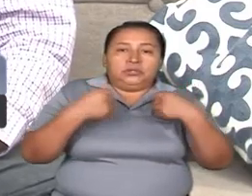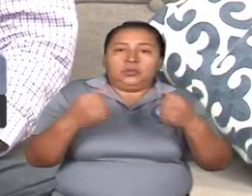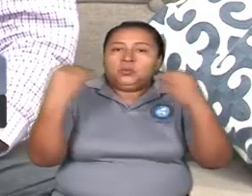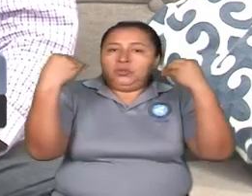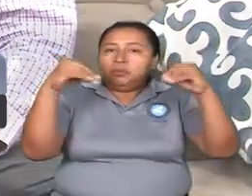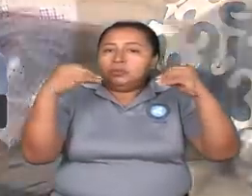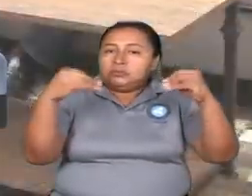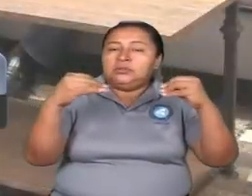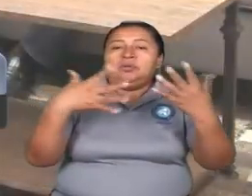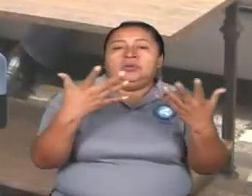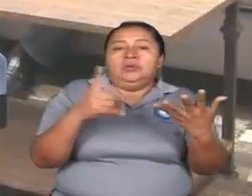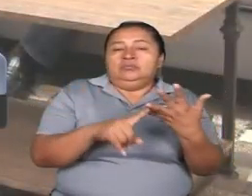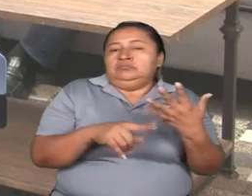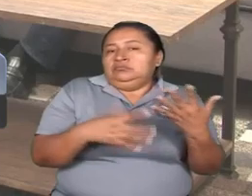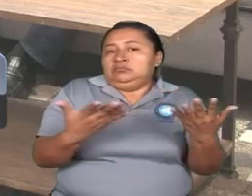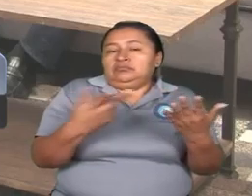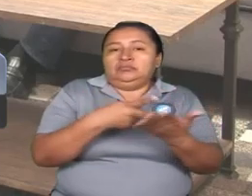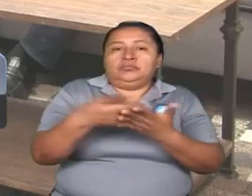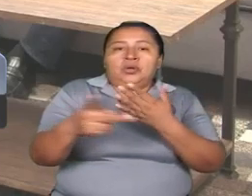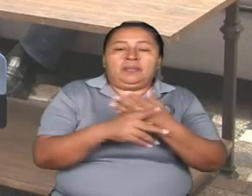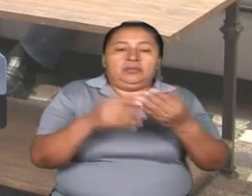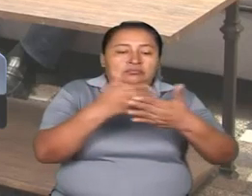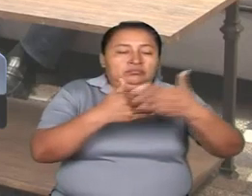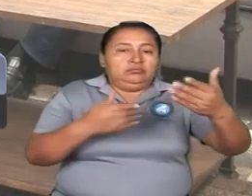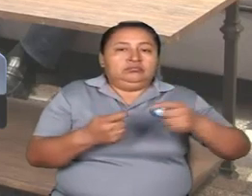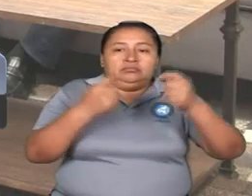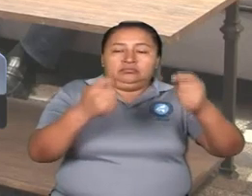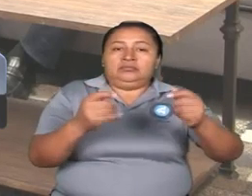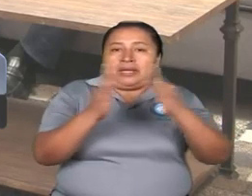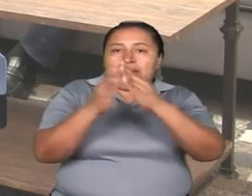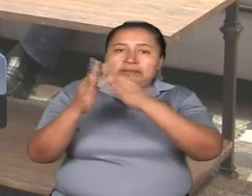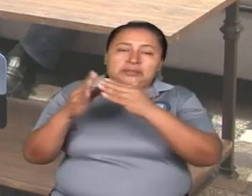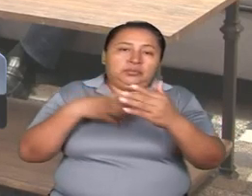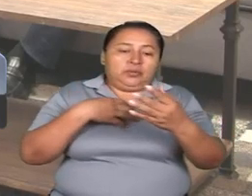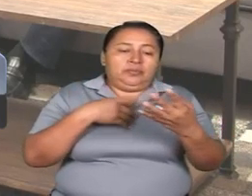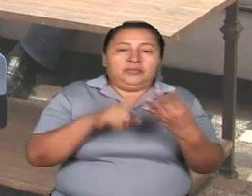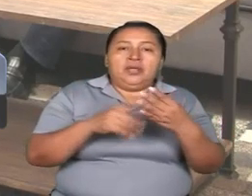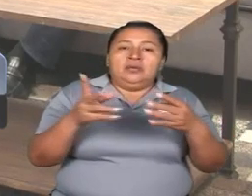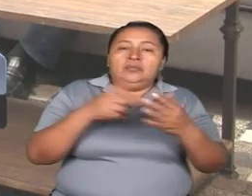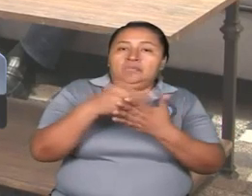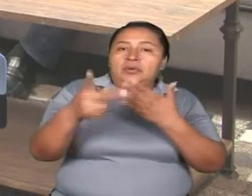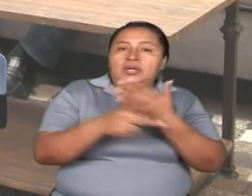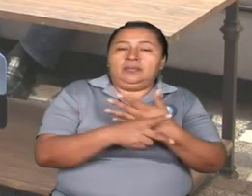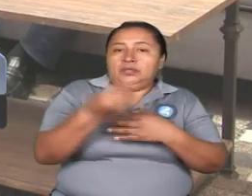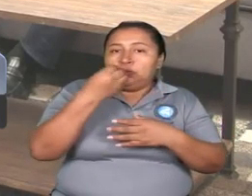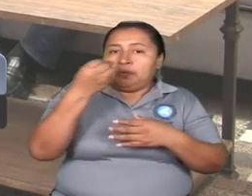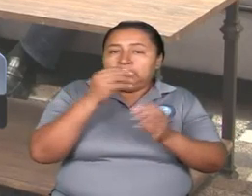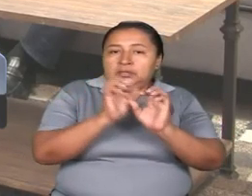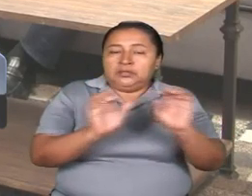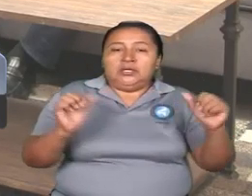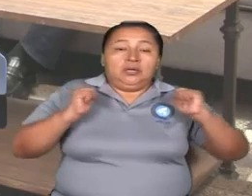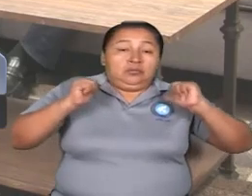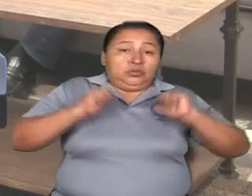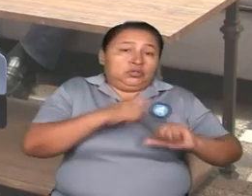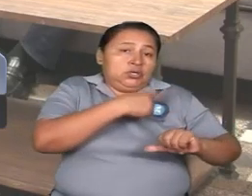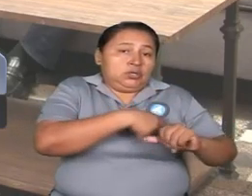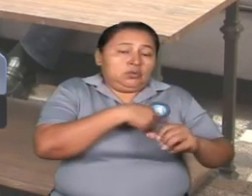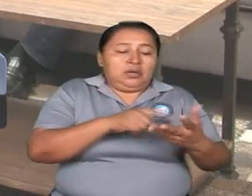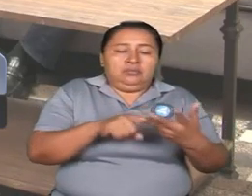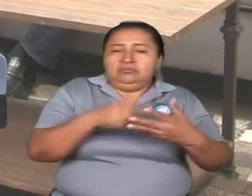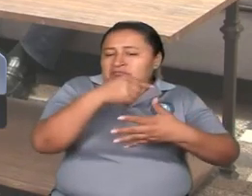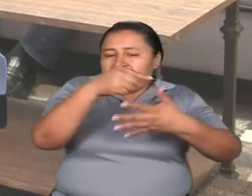educación, va por ejemplo el programa de titulación urbana y rural, el programa integral de nutrición escolar, la mochila escolar, es decir,